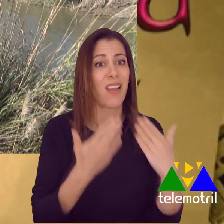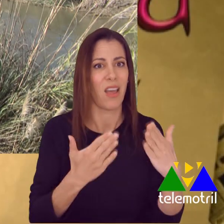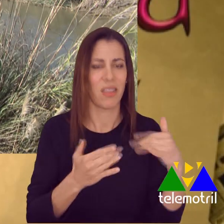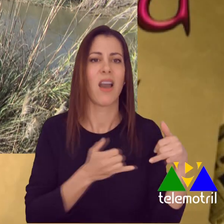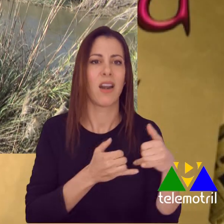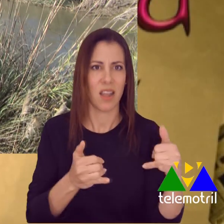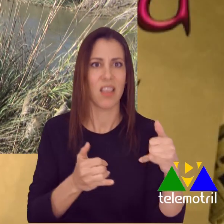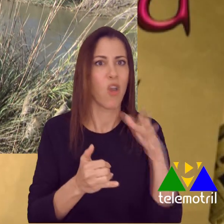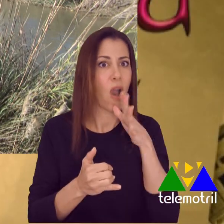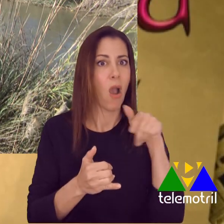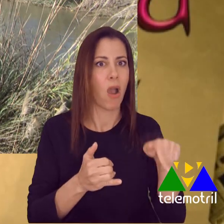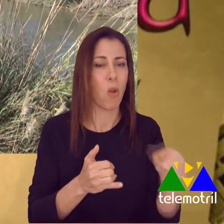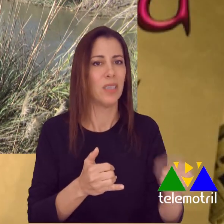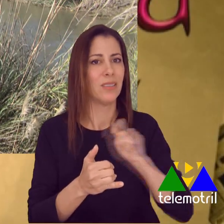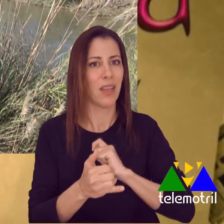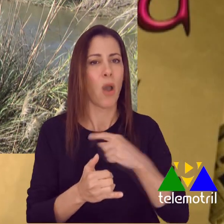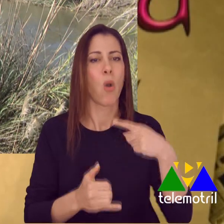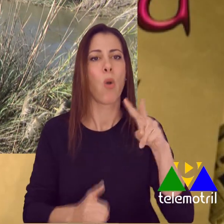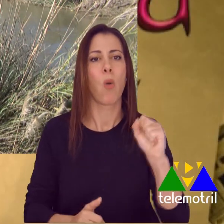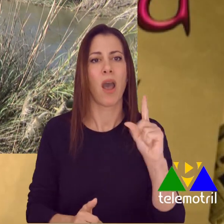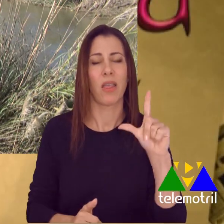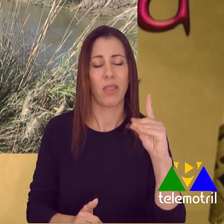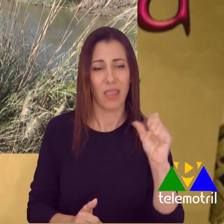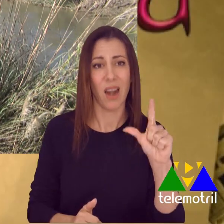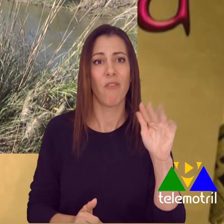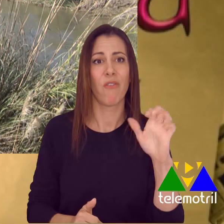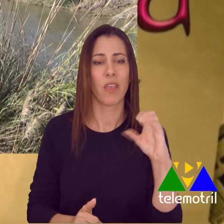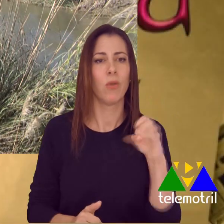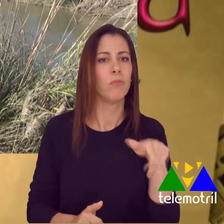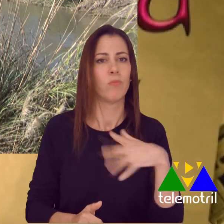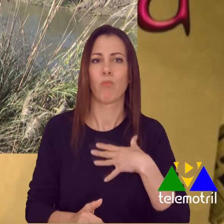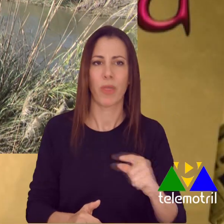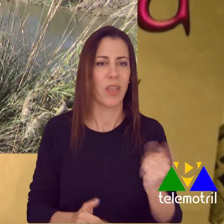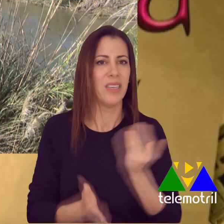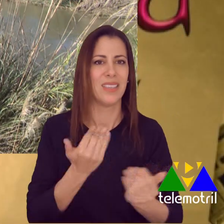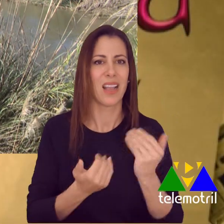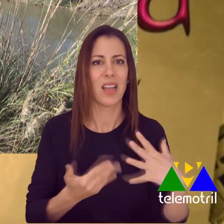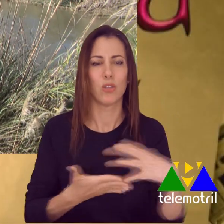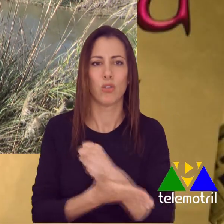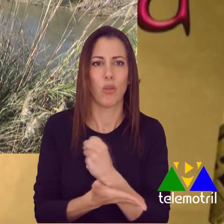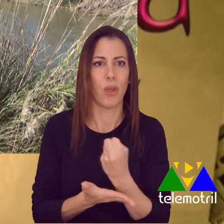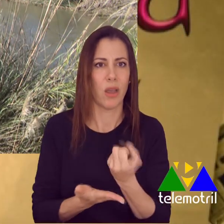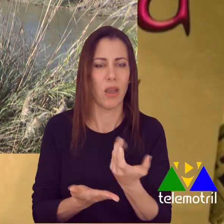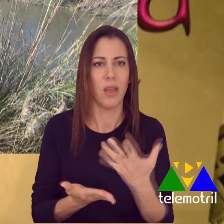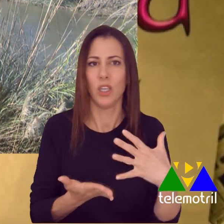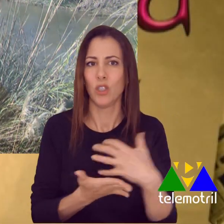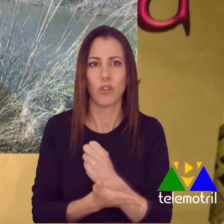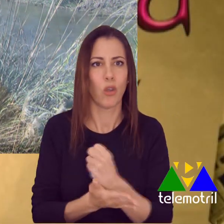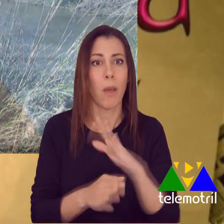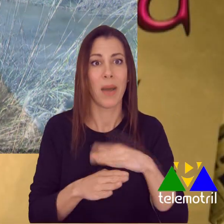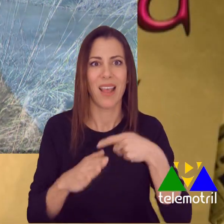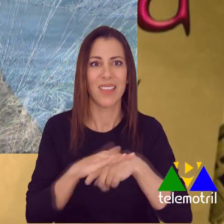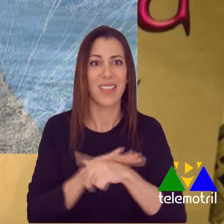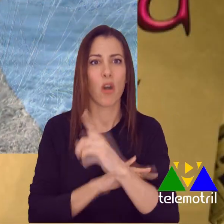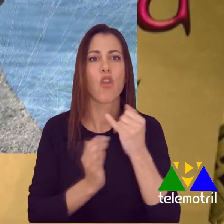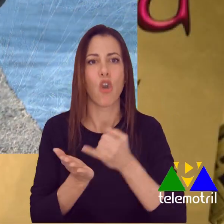Guadalfeo, gracias al agua del río Guadalfeo, se ha podido pues sacar toda el desarrollo